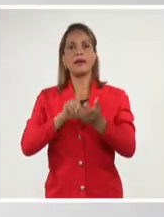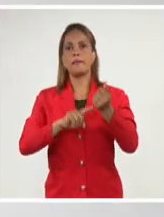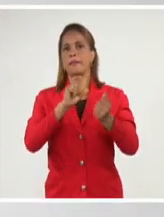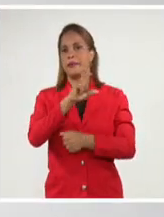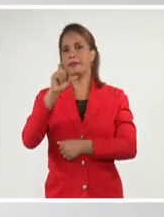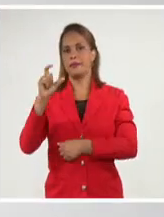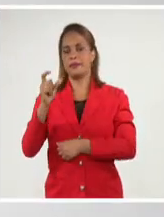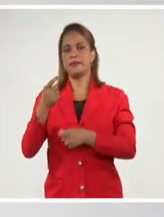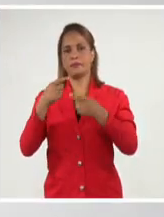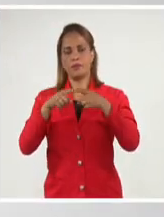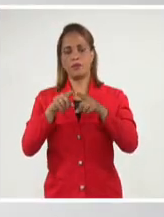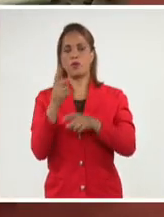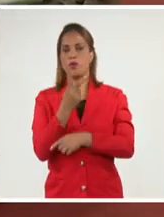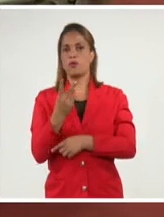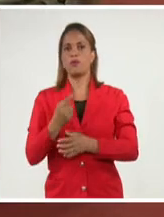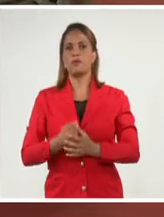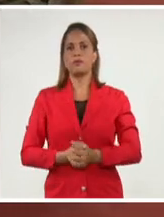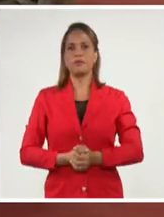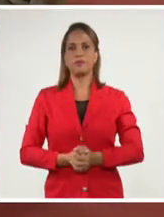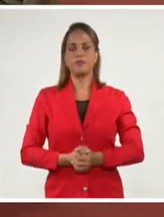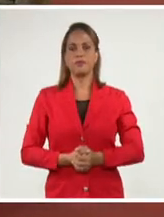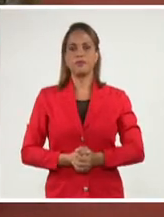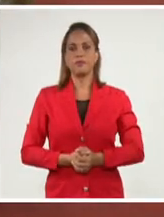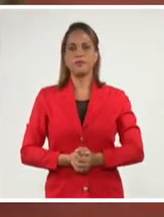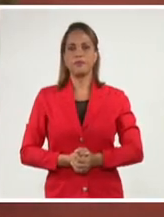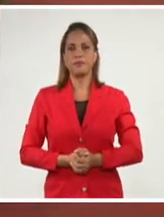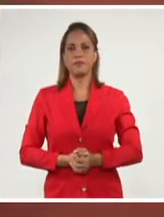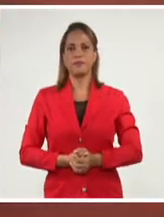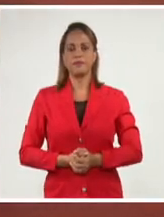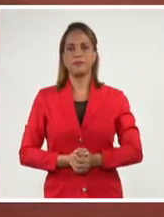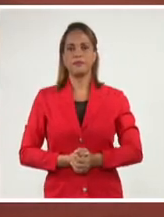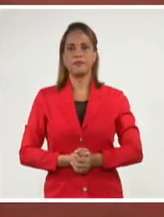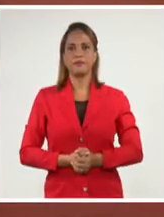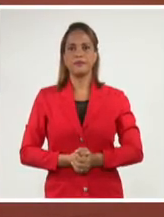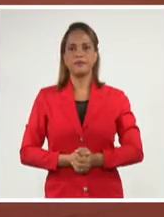Cuba. Adán Morel, Sistema Informativo de la Televisión Cubana.